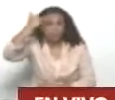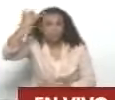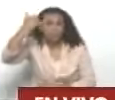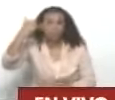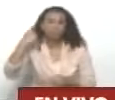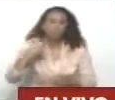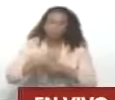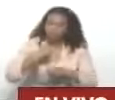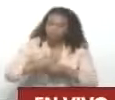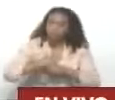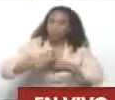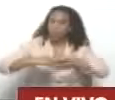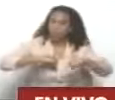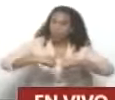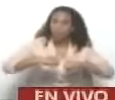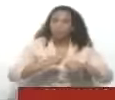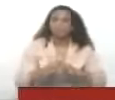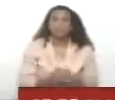de